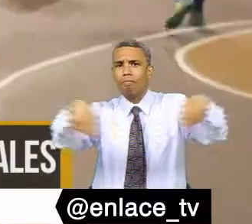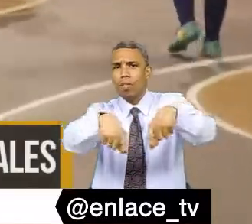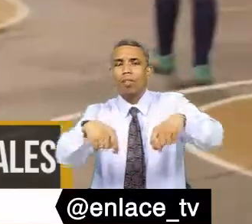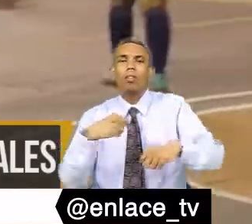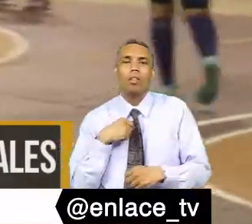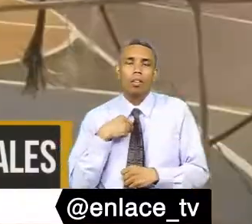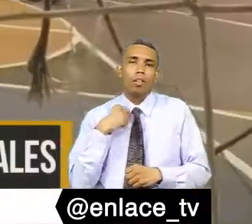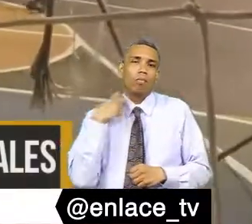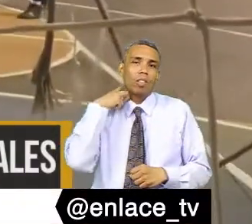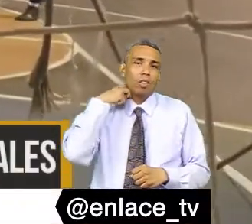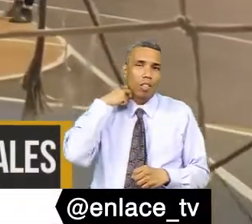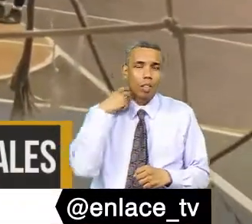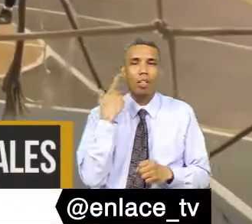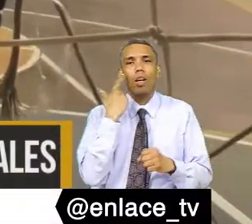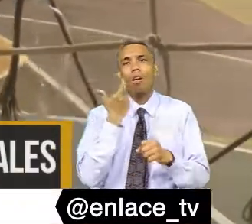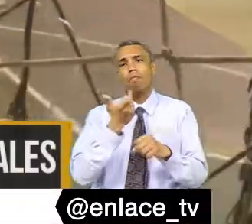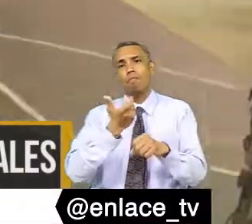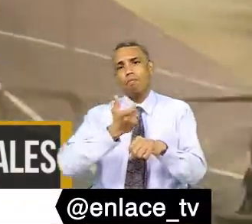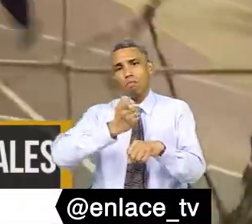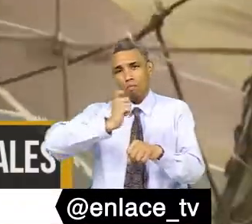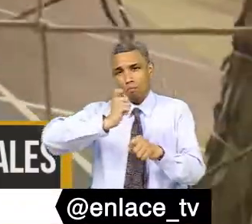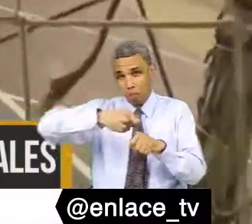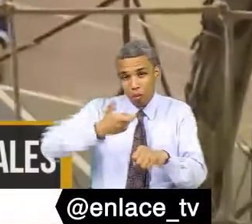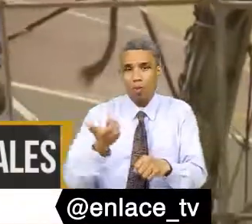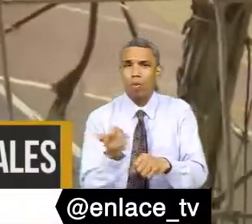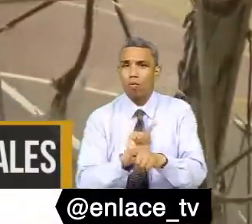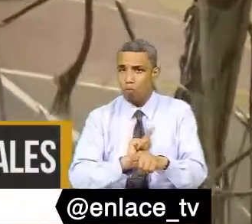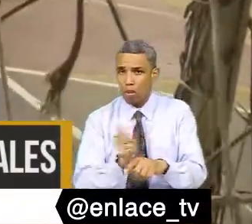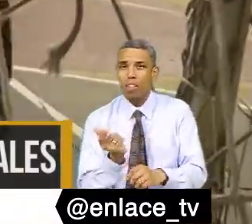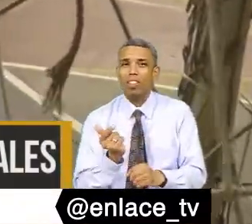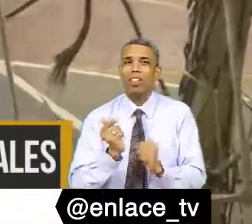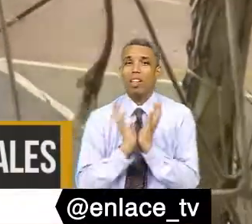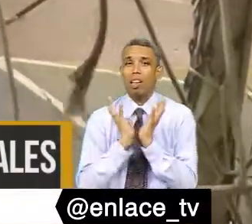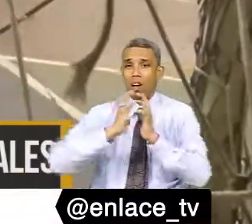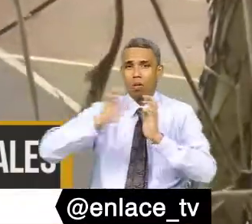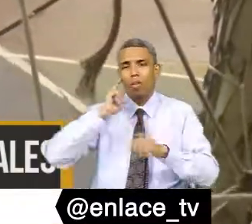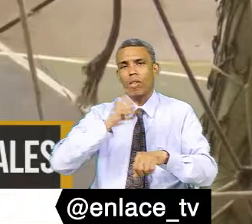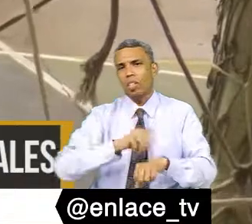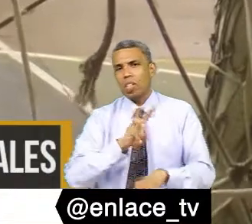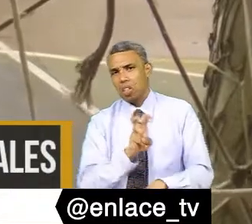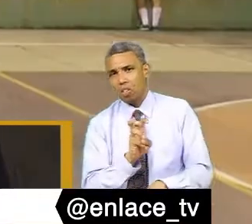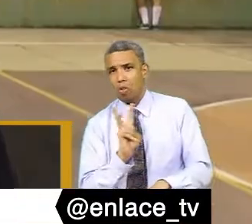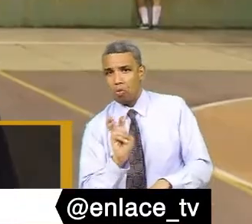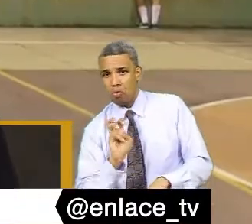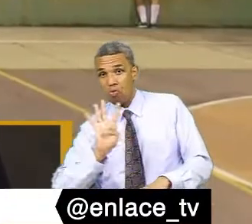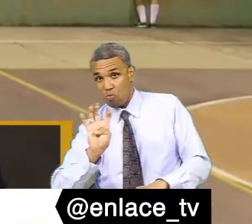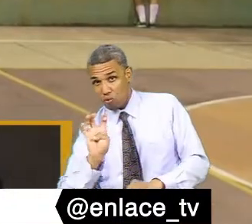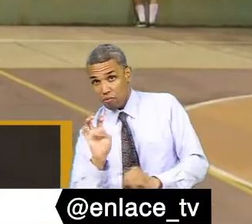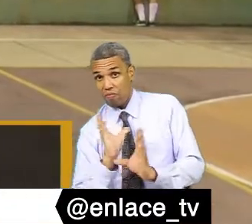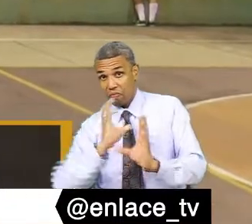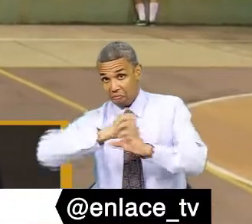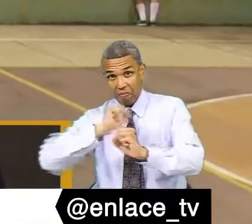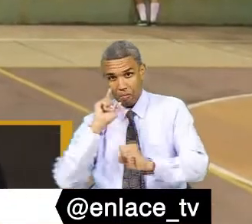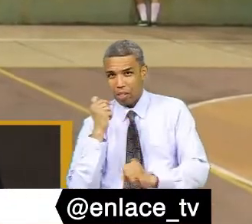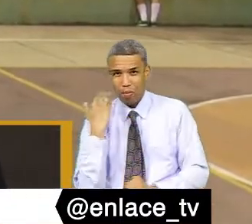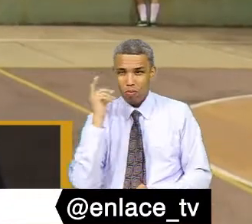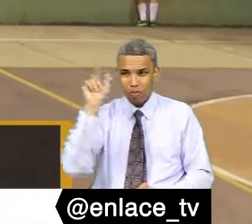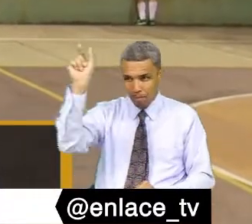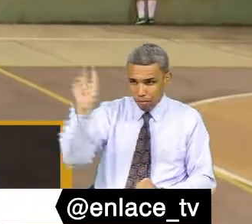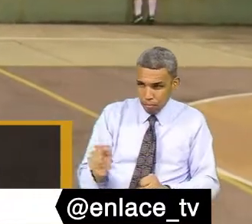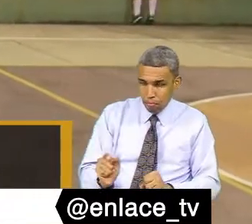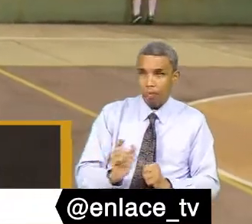Pueblo Nuevo, La Tora, Santana, Floresta y Aguas Claras a las 7, 8 y 9 de la noche. Me he sentido súper bien, ha sido un